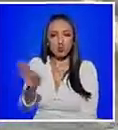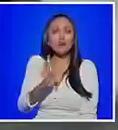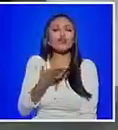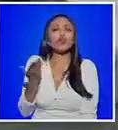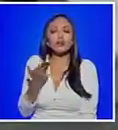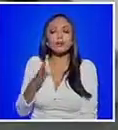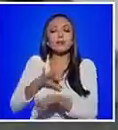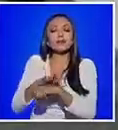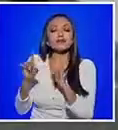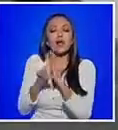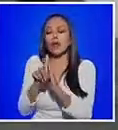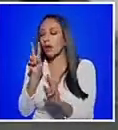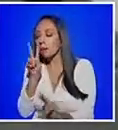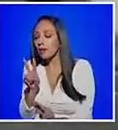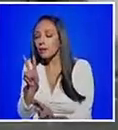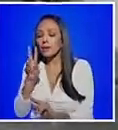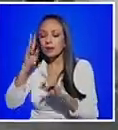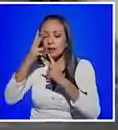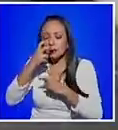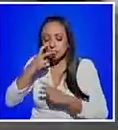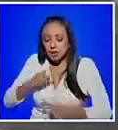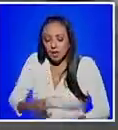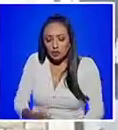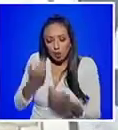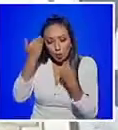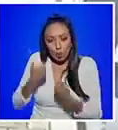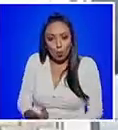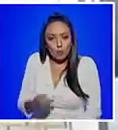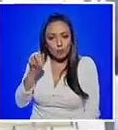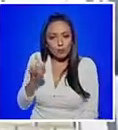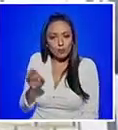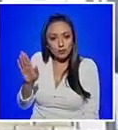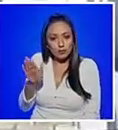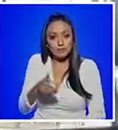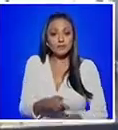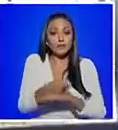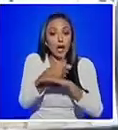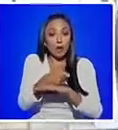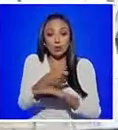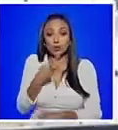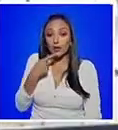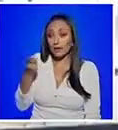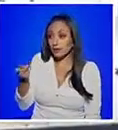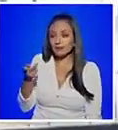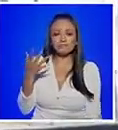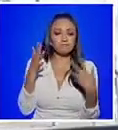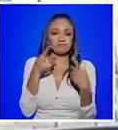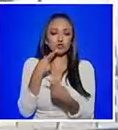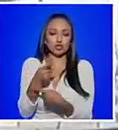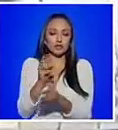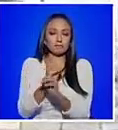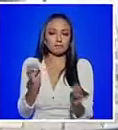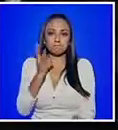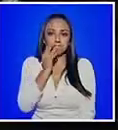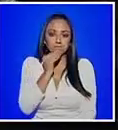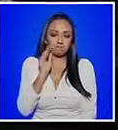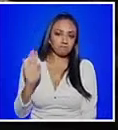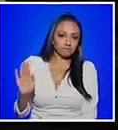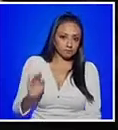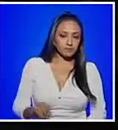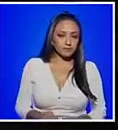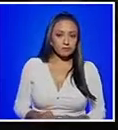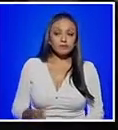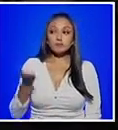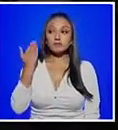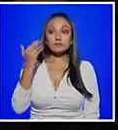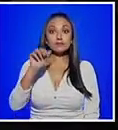medicina legal, donde se realizaban los exámenes de rigor. Las autoridades del cantón no se pronunciaron sobre este hecho. El pasado